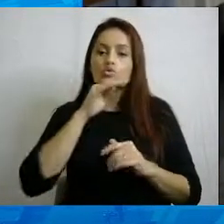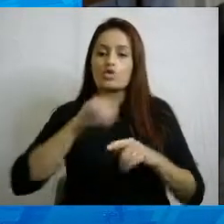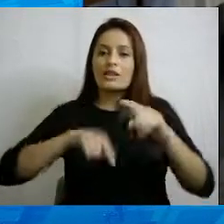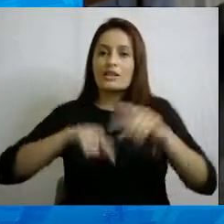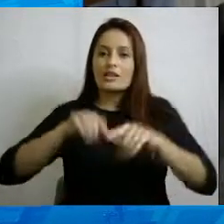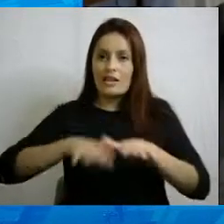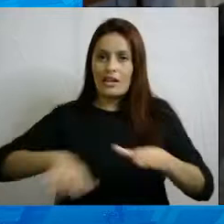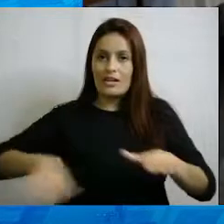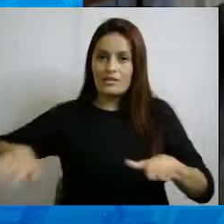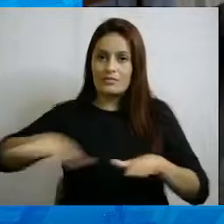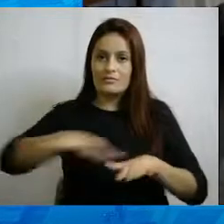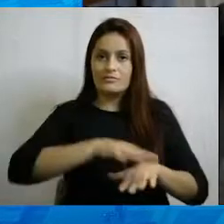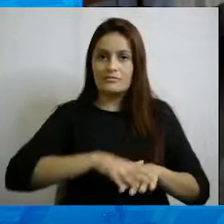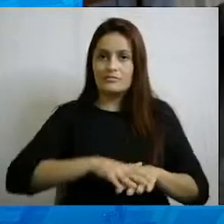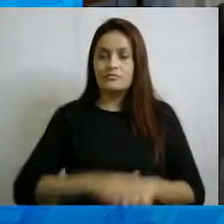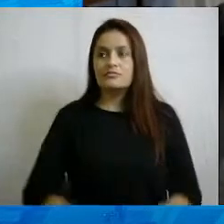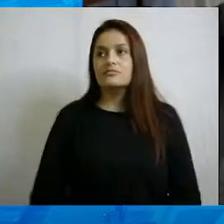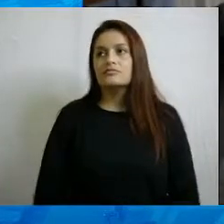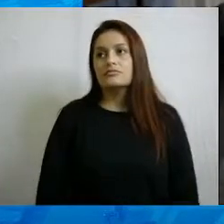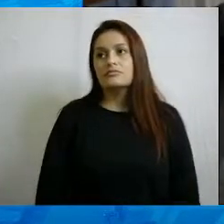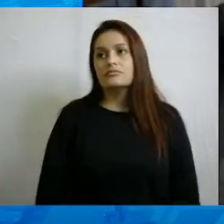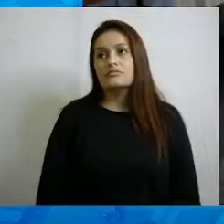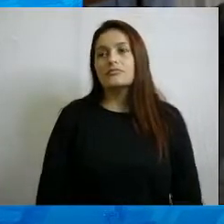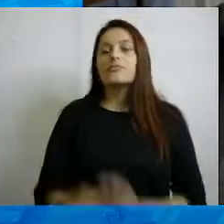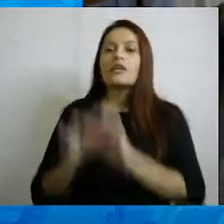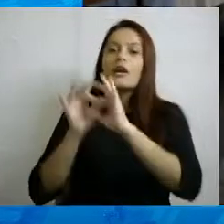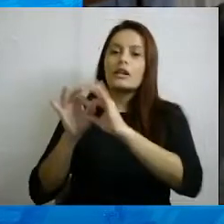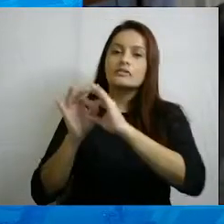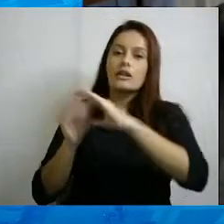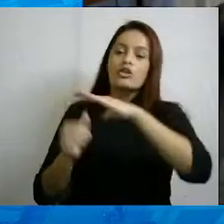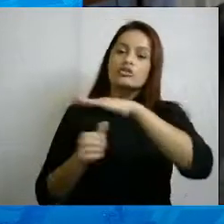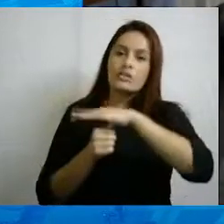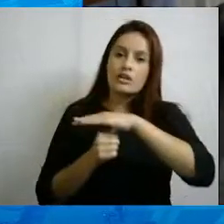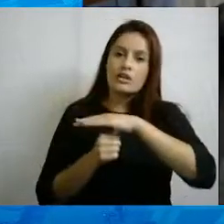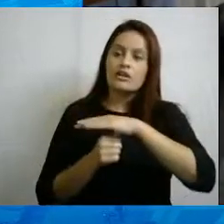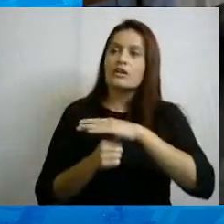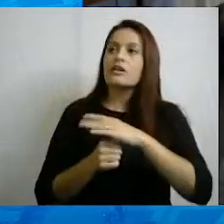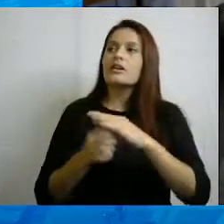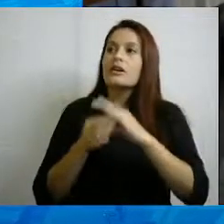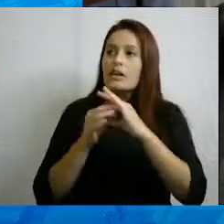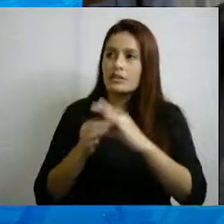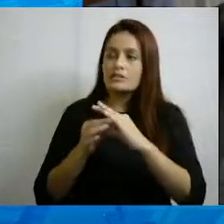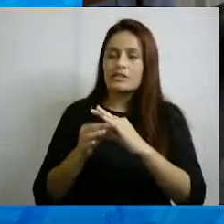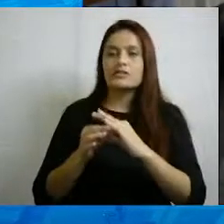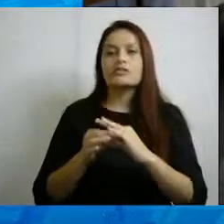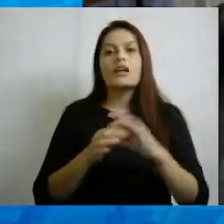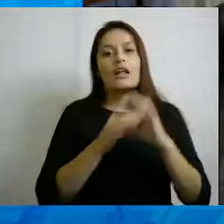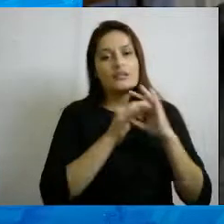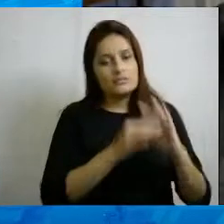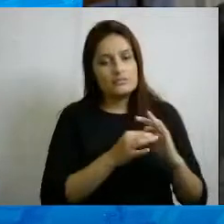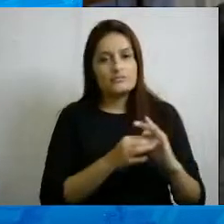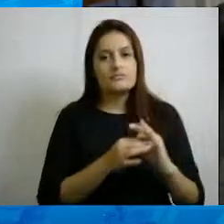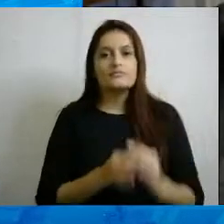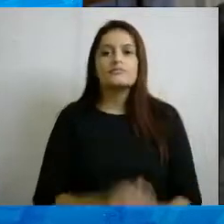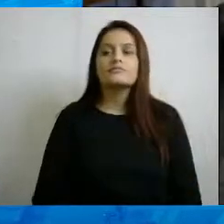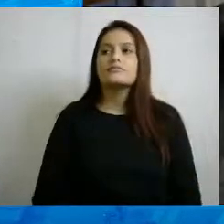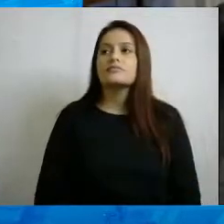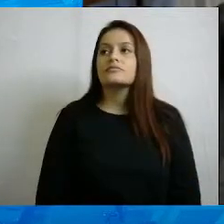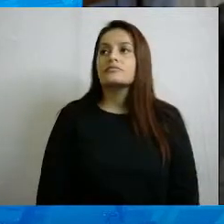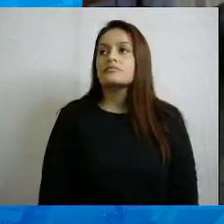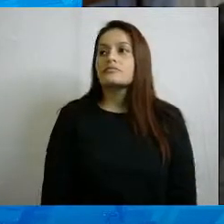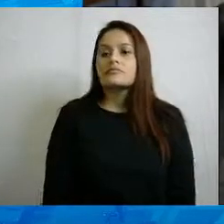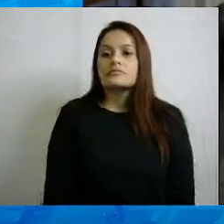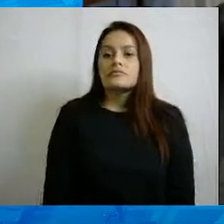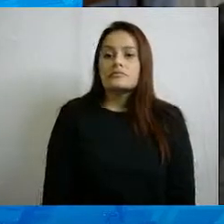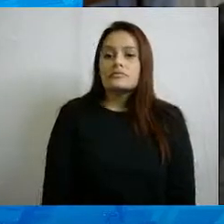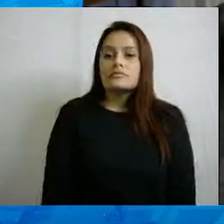tenemos esta realidad. Eso. Gracias, concejal. Vecina, quedemos en eso ya, y espero que podamos encontrar una solución